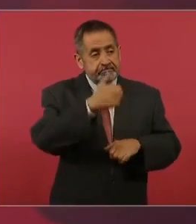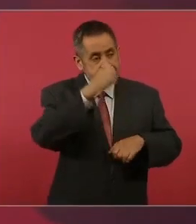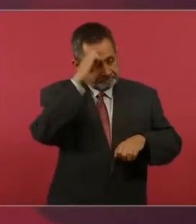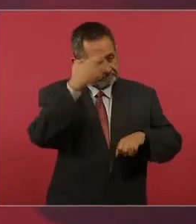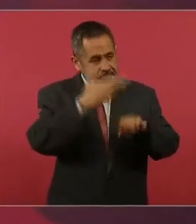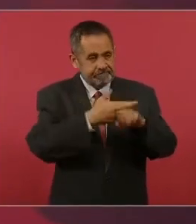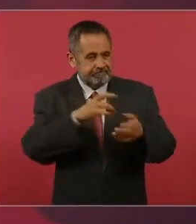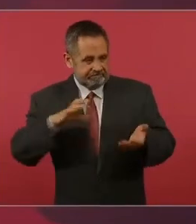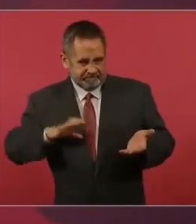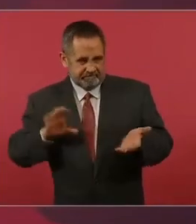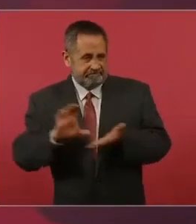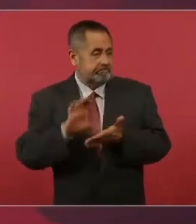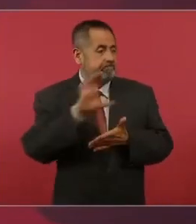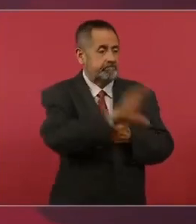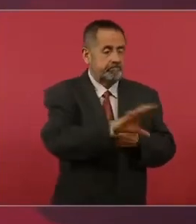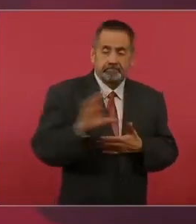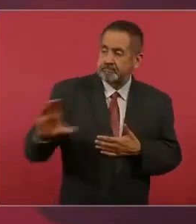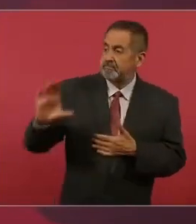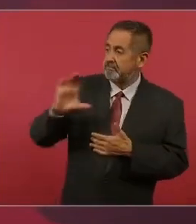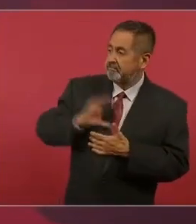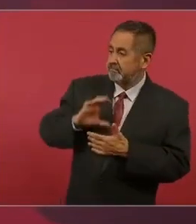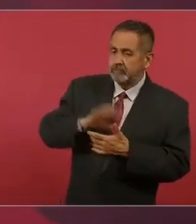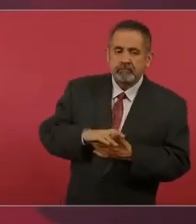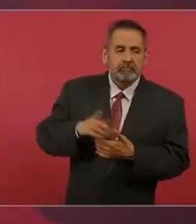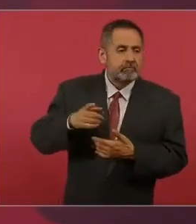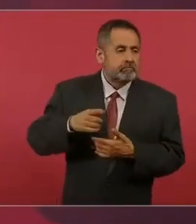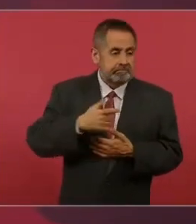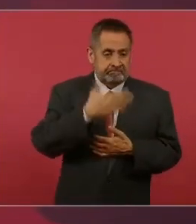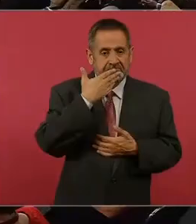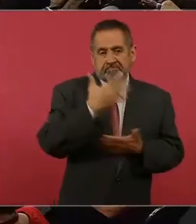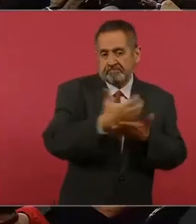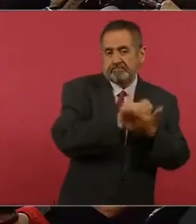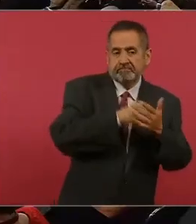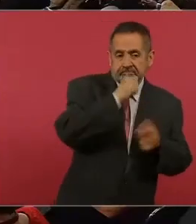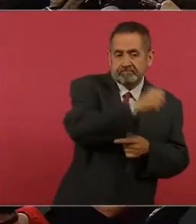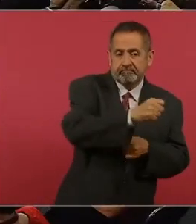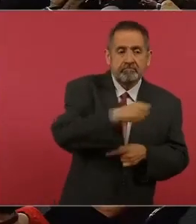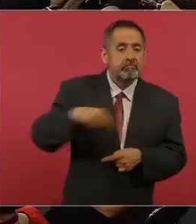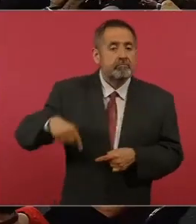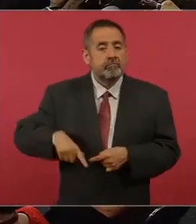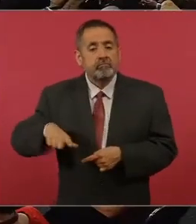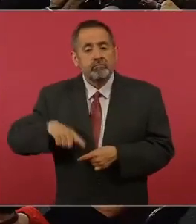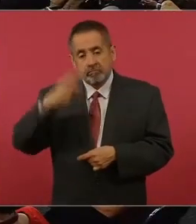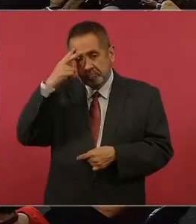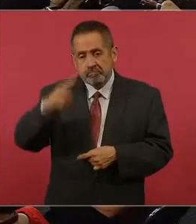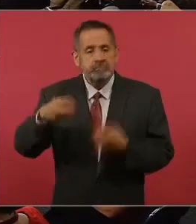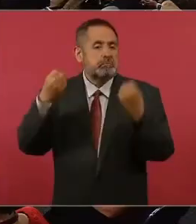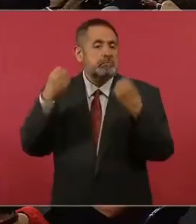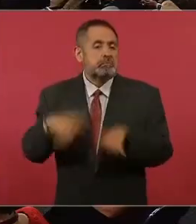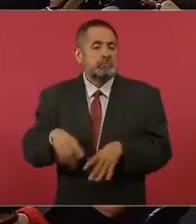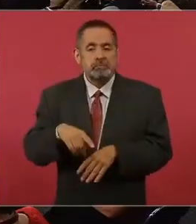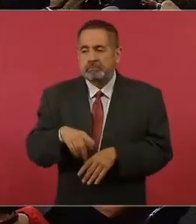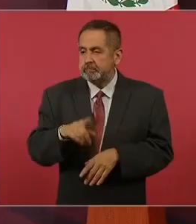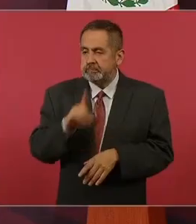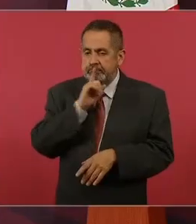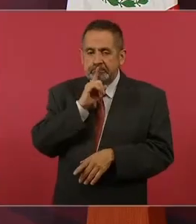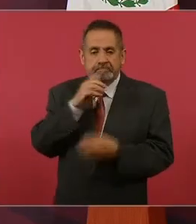al petróleo y malos, muy malos negocios para la hacienda pública, para la nación,